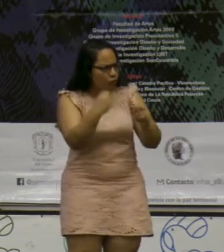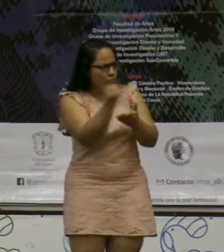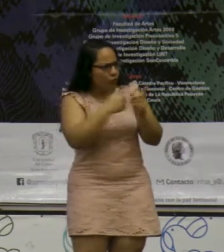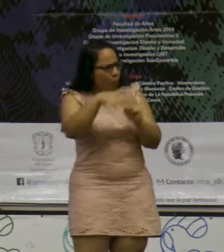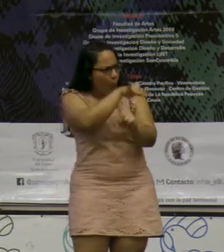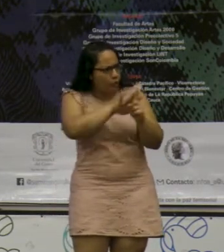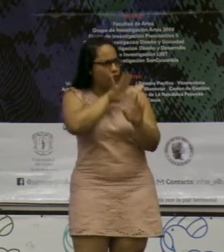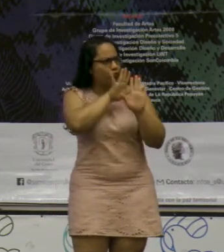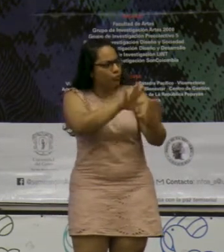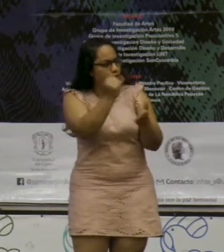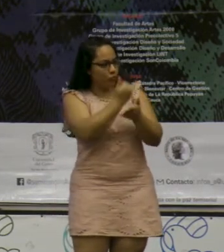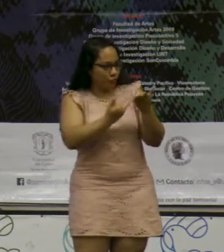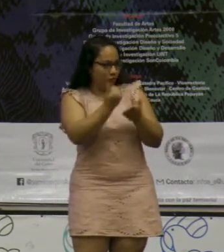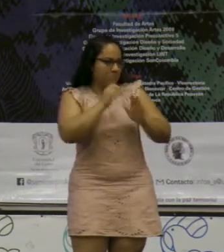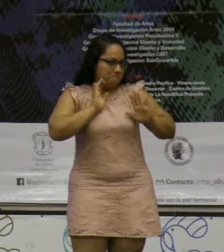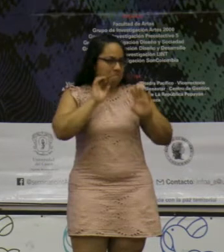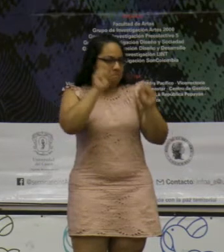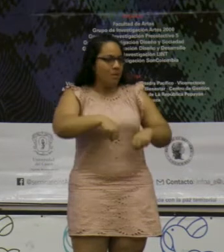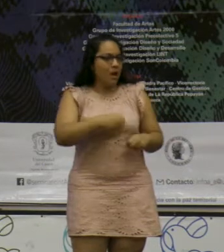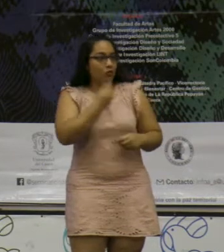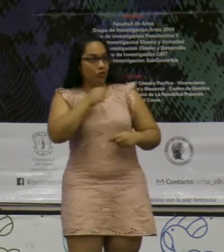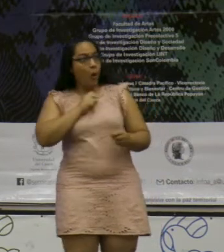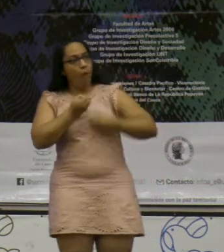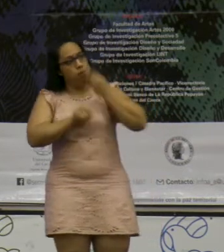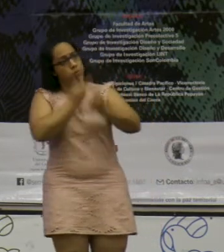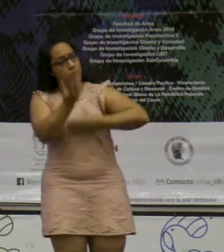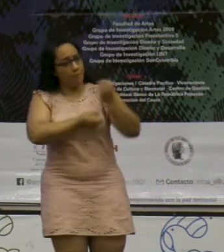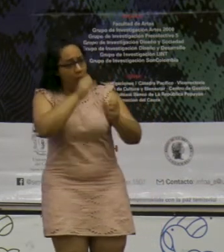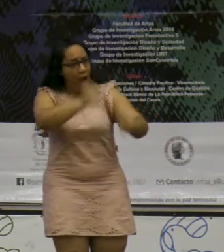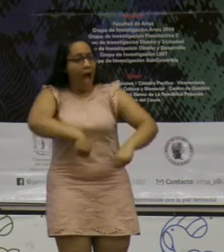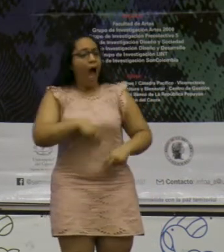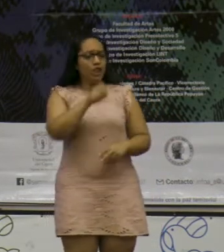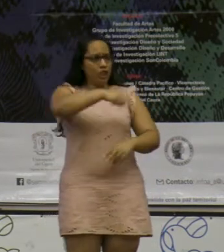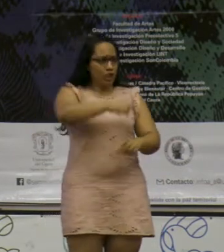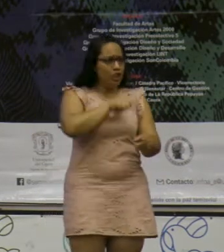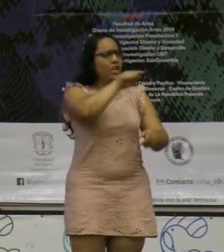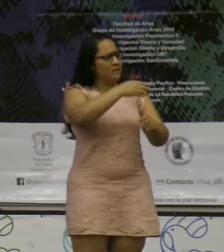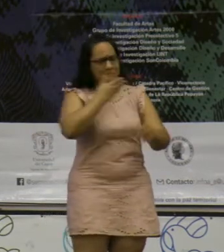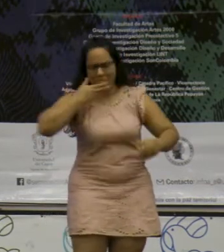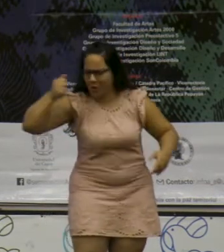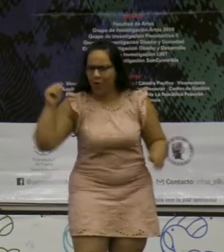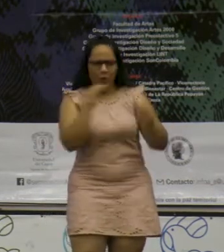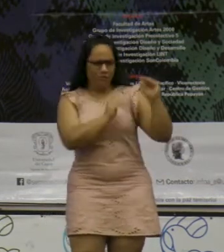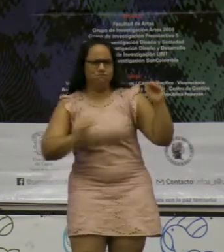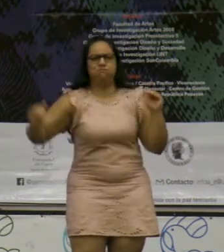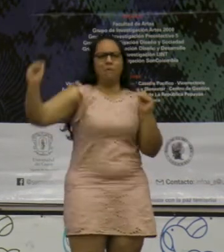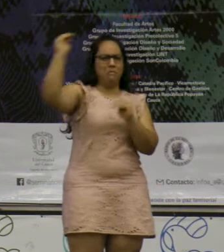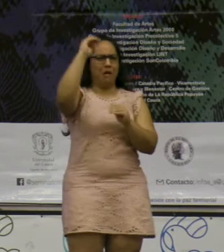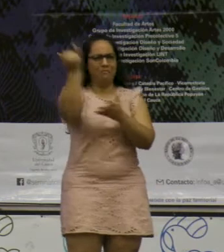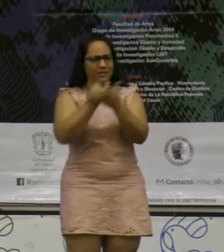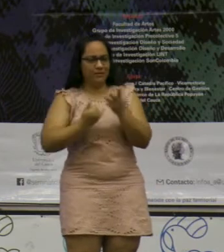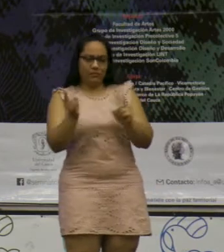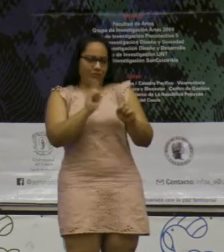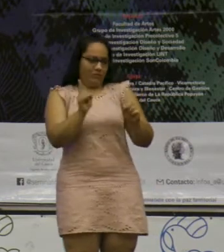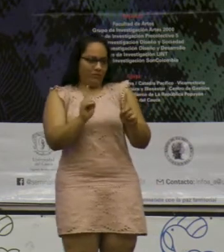el campo, me haría bastante ingenuo decir que es bello, que la sigan, que es lo mejor, que está por encima de cualquier expresión gráfica.